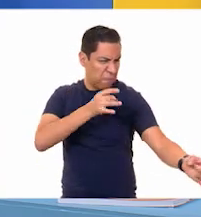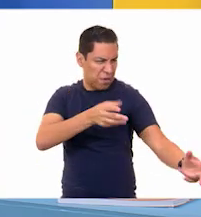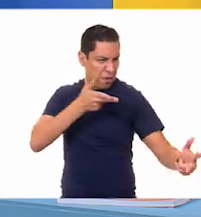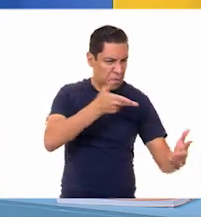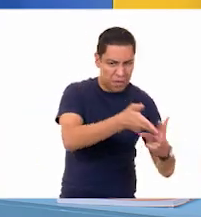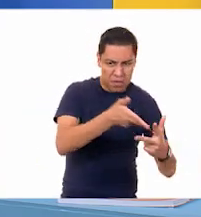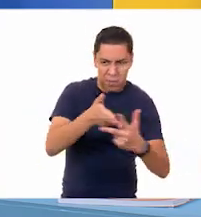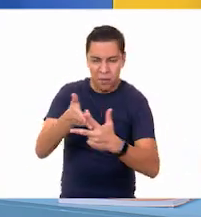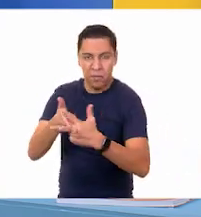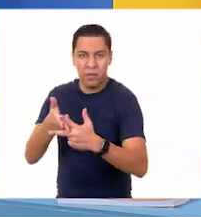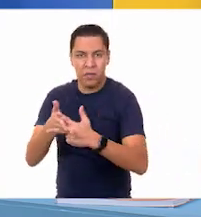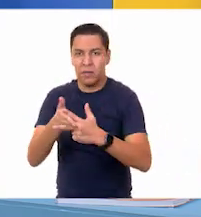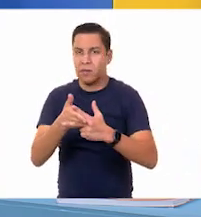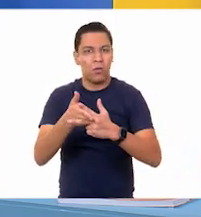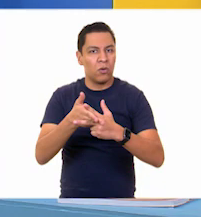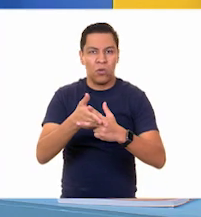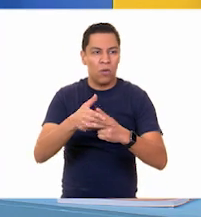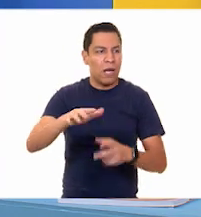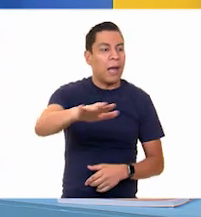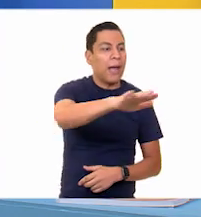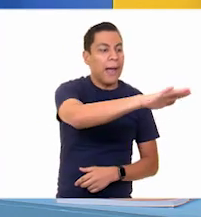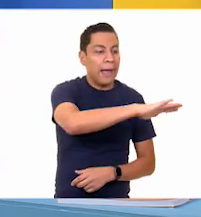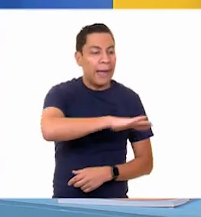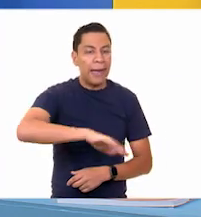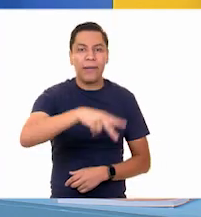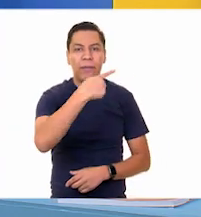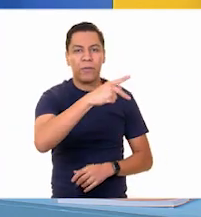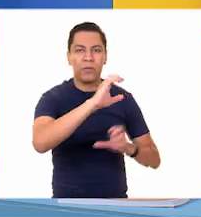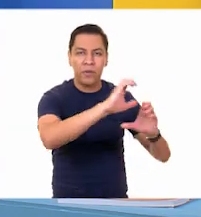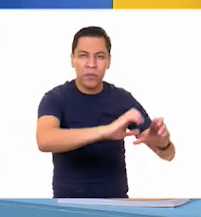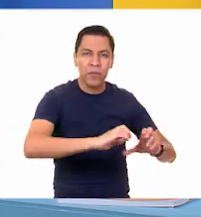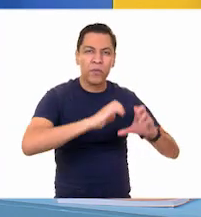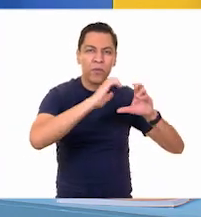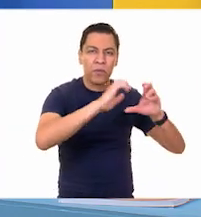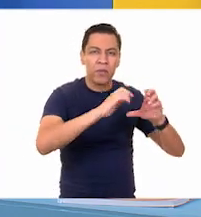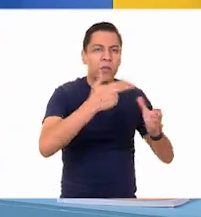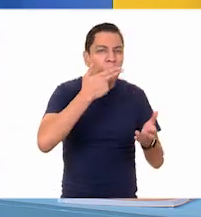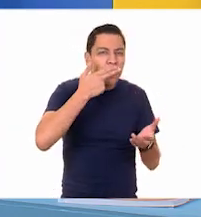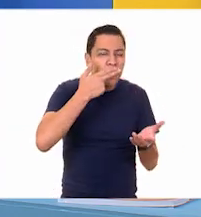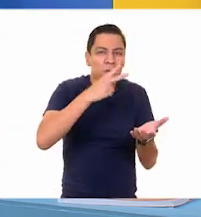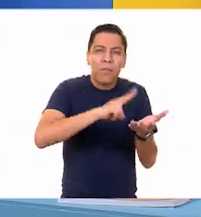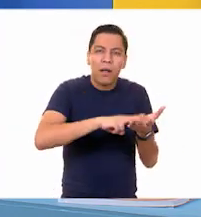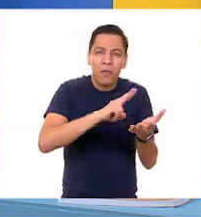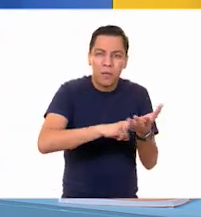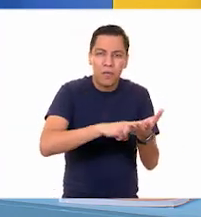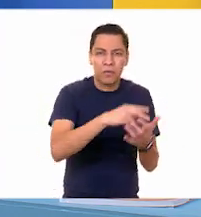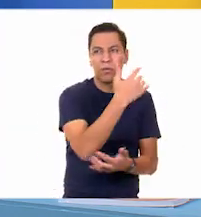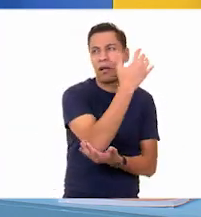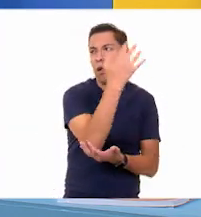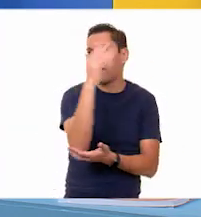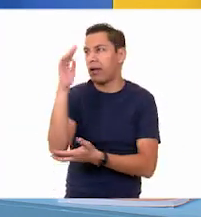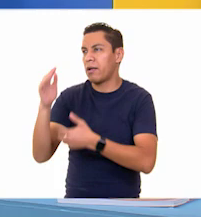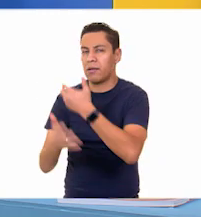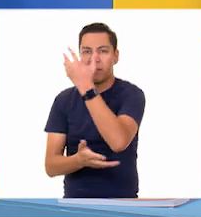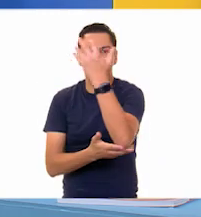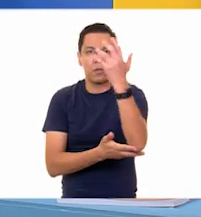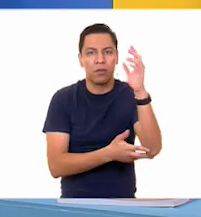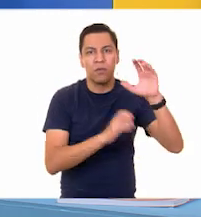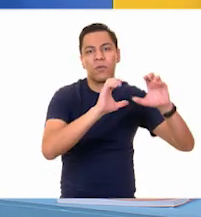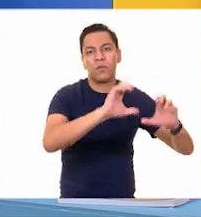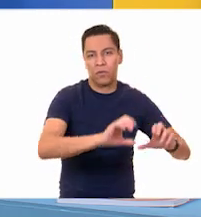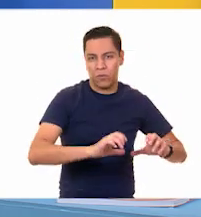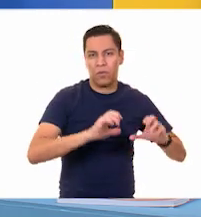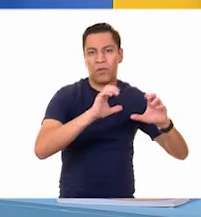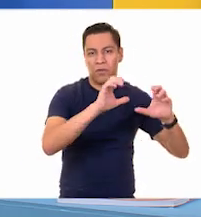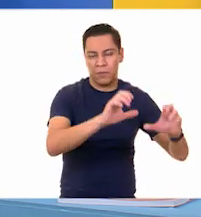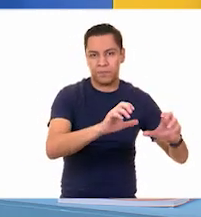hecho esfuerzos enormes y fructíferos por responder a los problemas del deterioro ambiental y a la crisis climática. Un